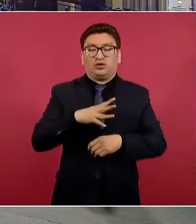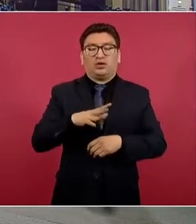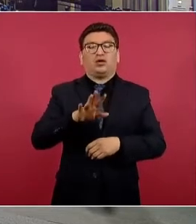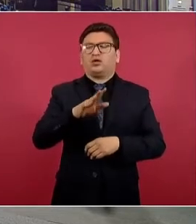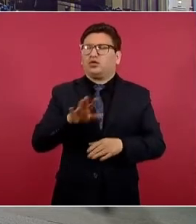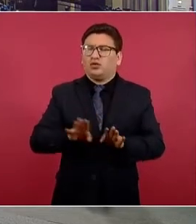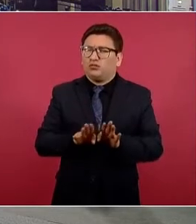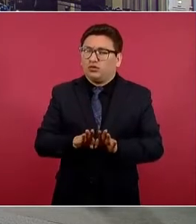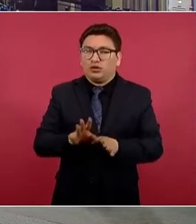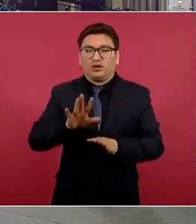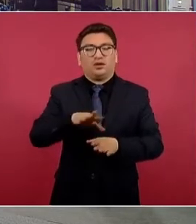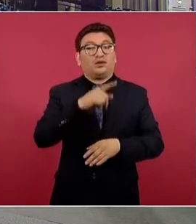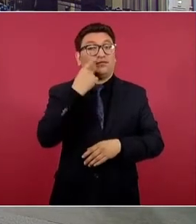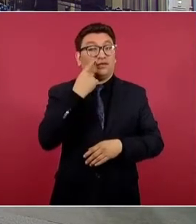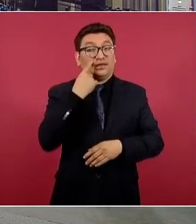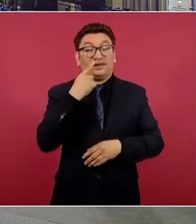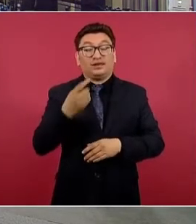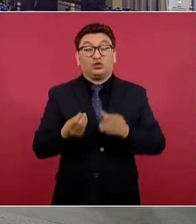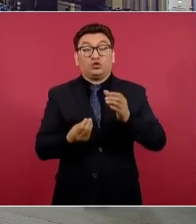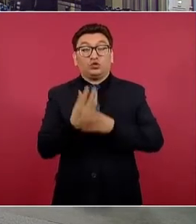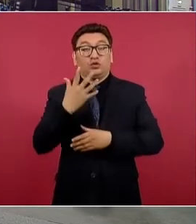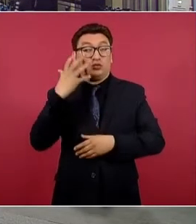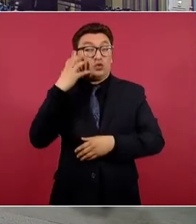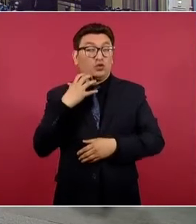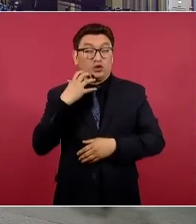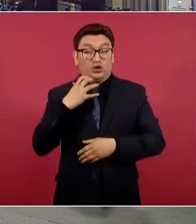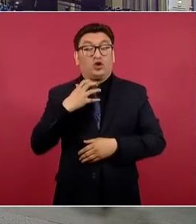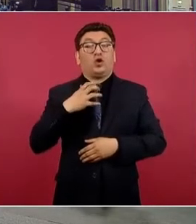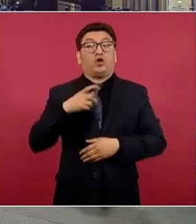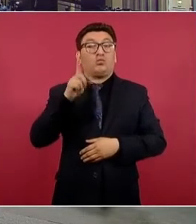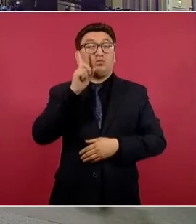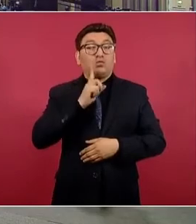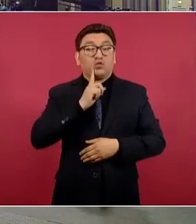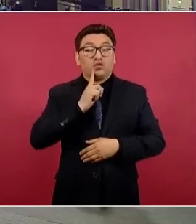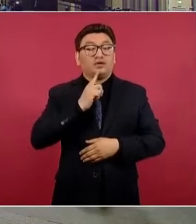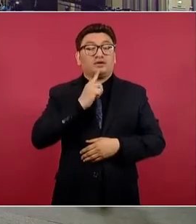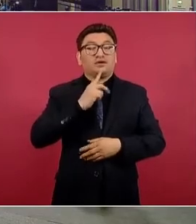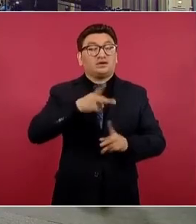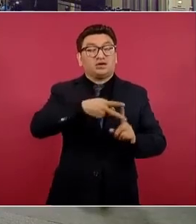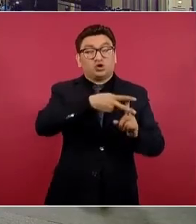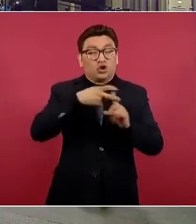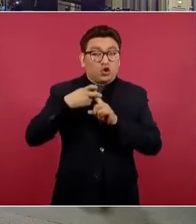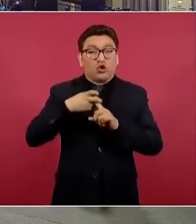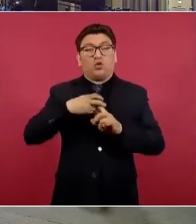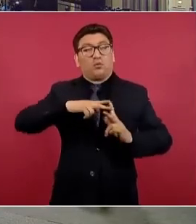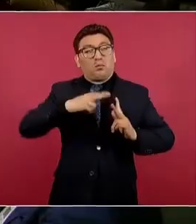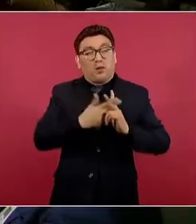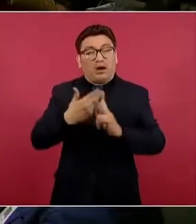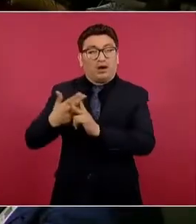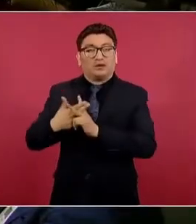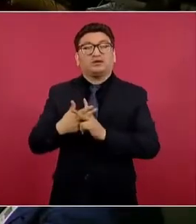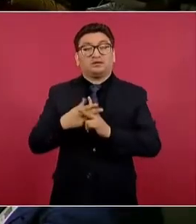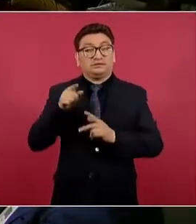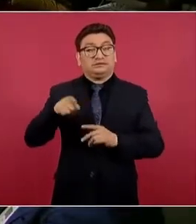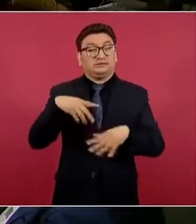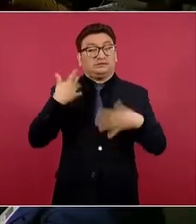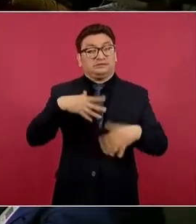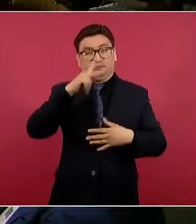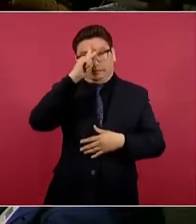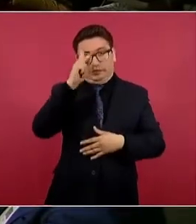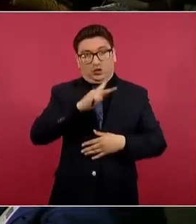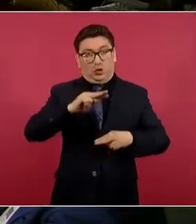está recrudeciendo el fenómeno de las desapariciones y feminicidios en el estado de Nuevo León. No sé si la Federación tiene